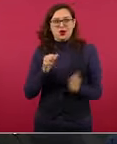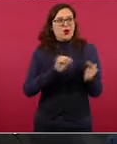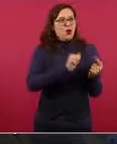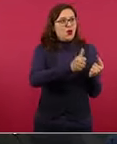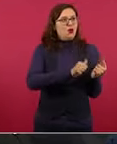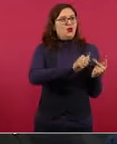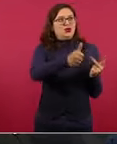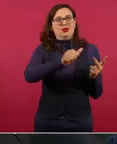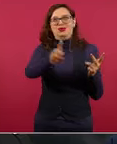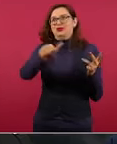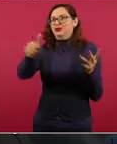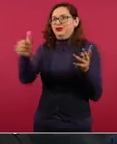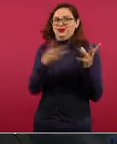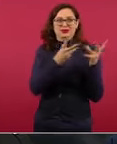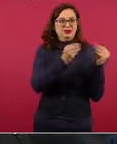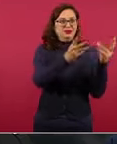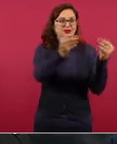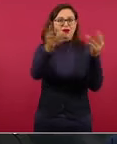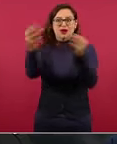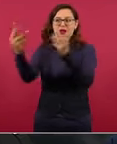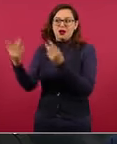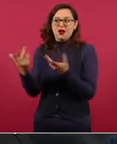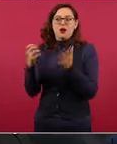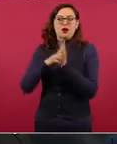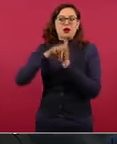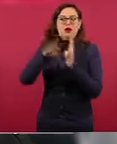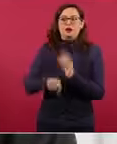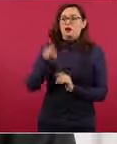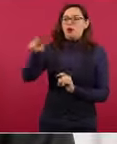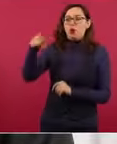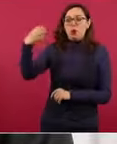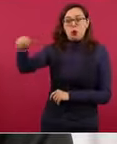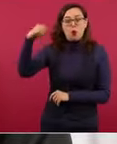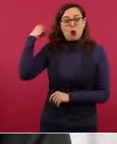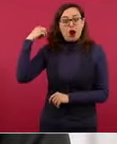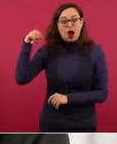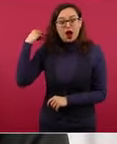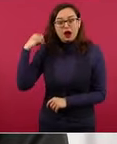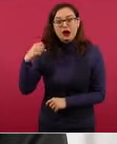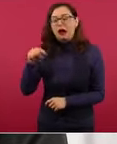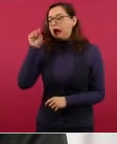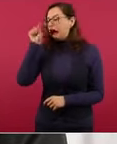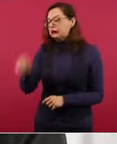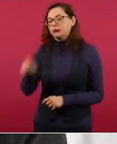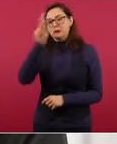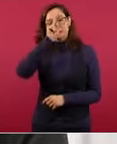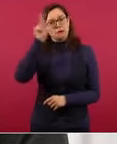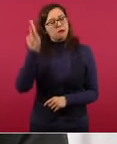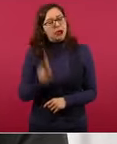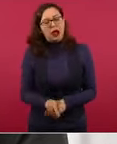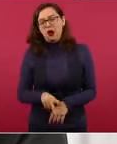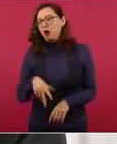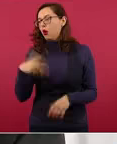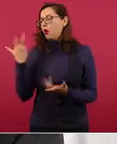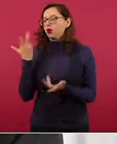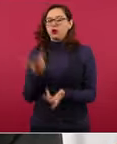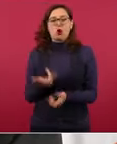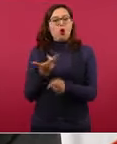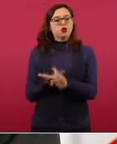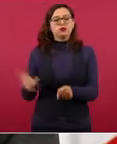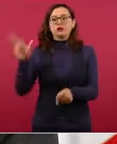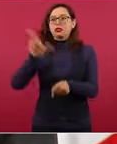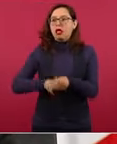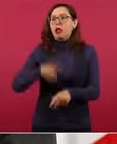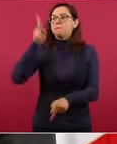oaxaca pero creo que es el estado de todos en donde más hospitales inconclusos